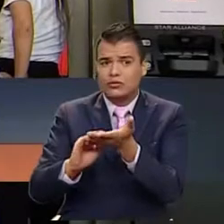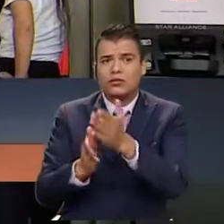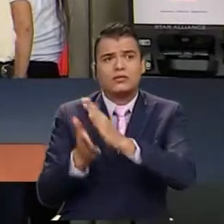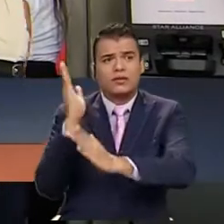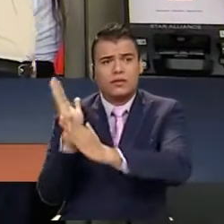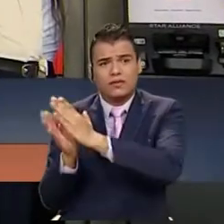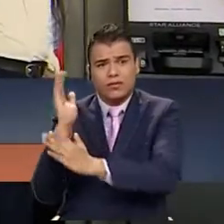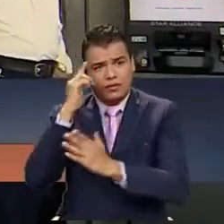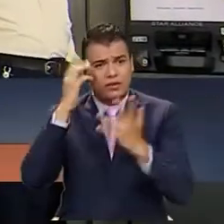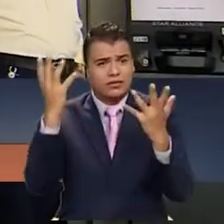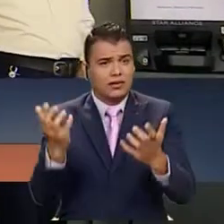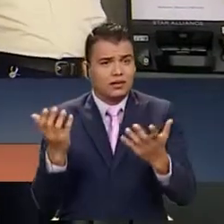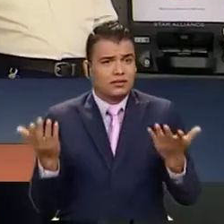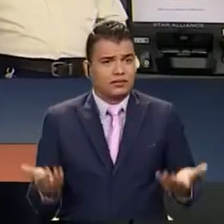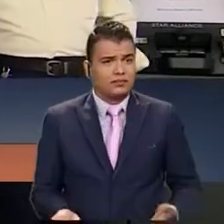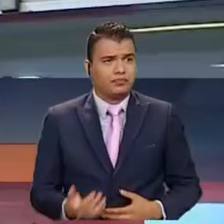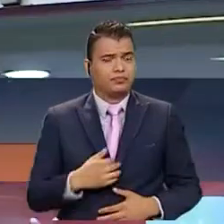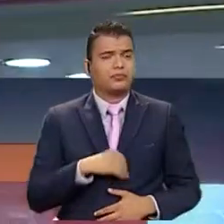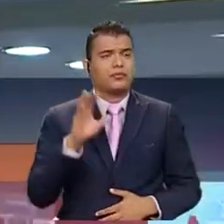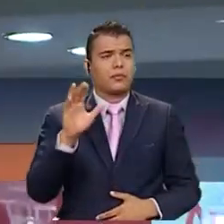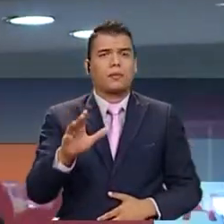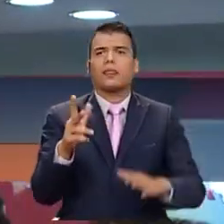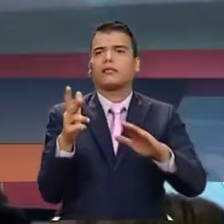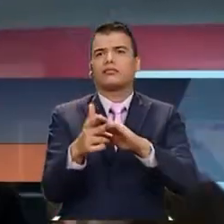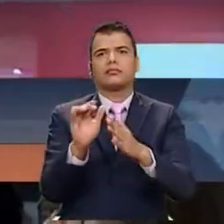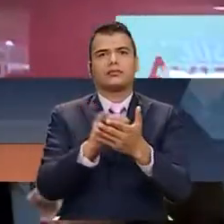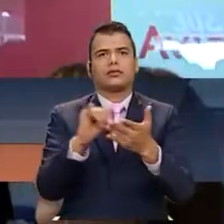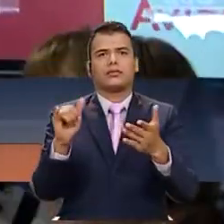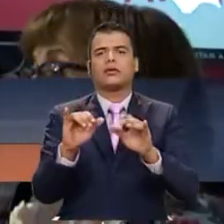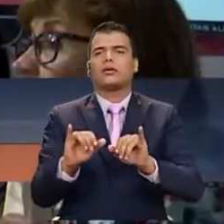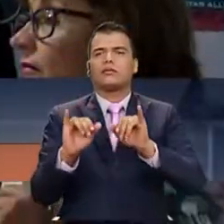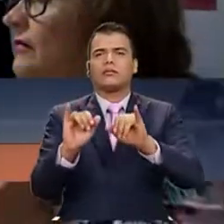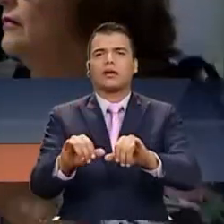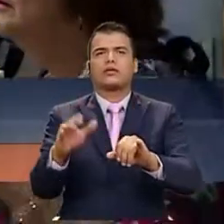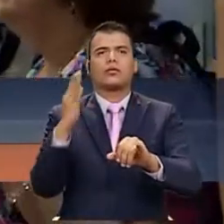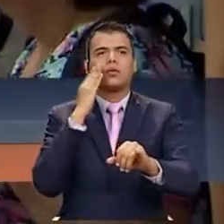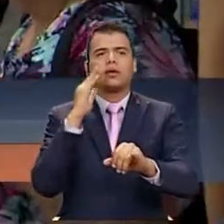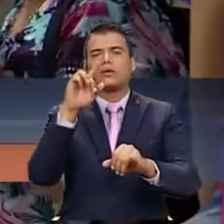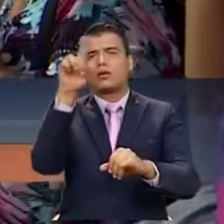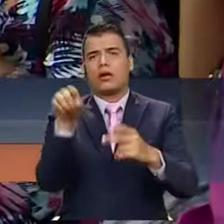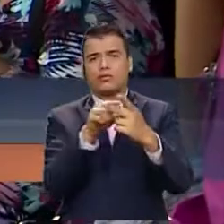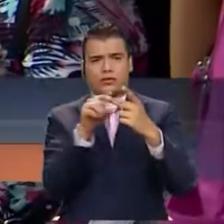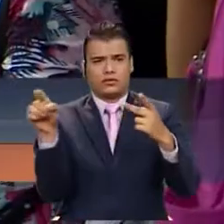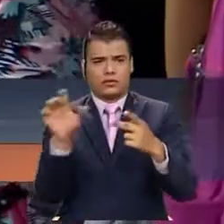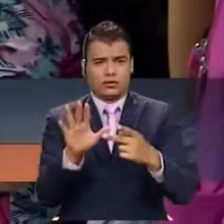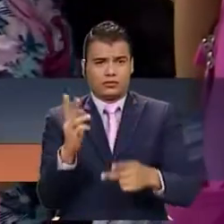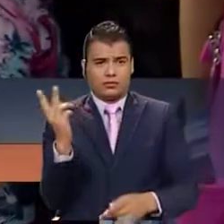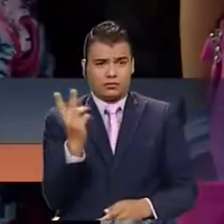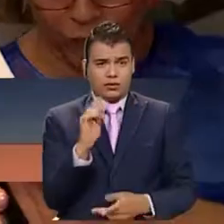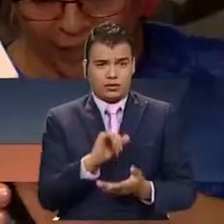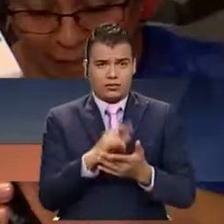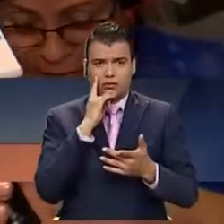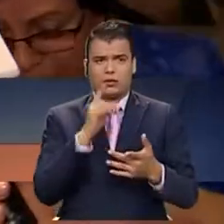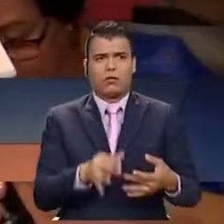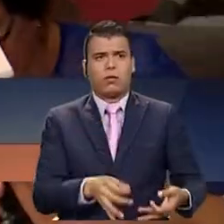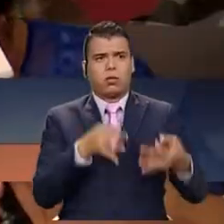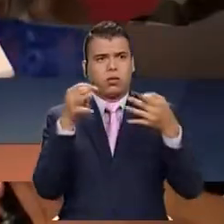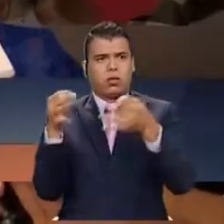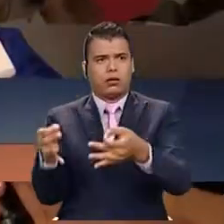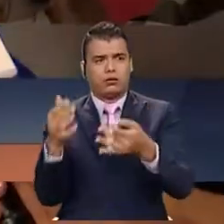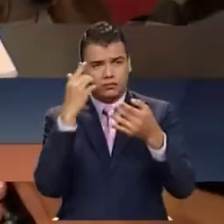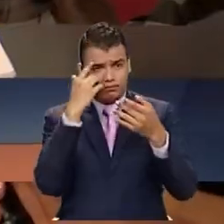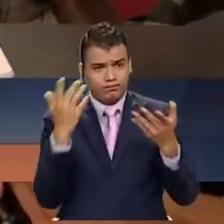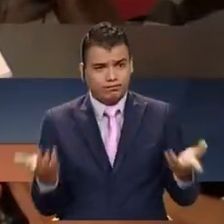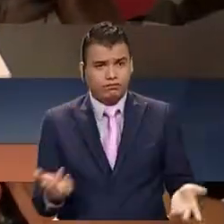a sus destinos. Nuestro vuelo se canceló y nos lo programaron dentro de 7 días, o sea, el próximo viernes. Y por